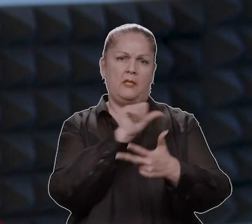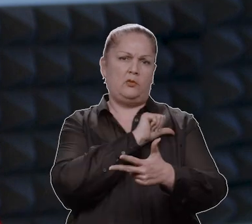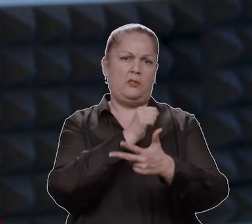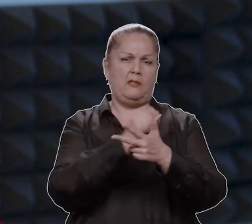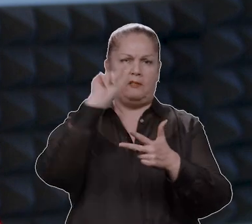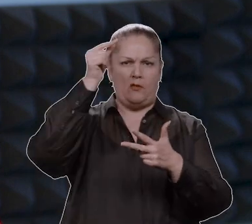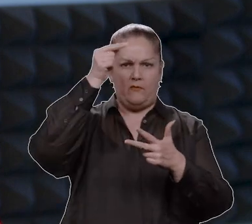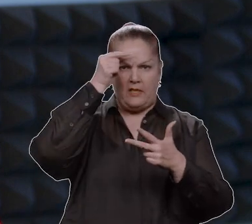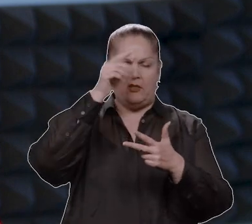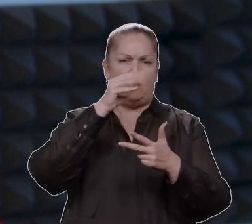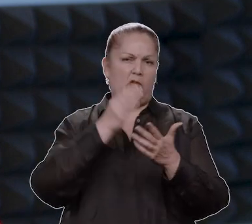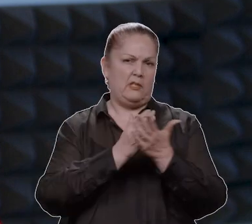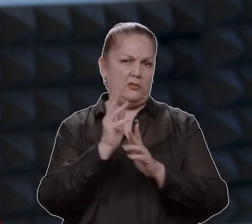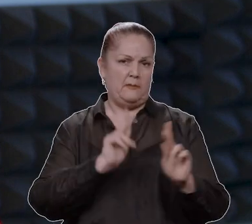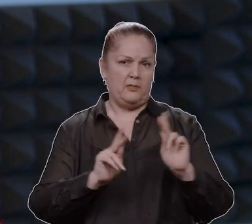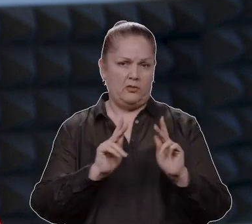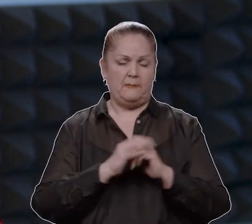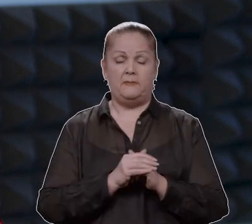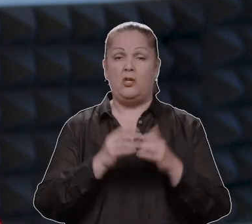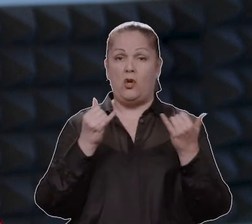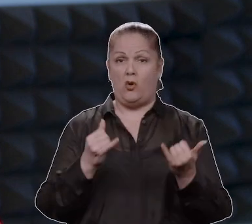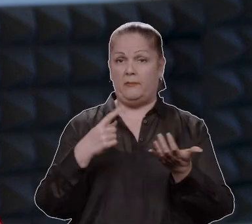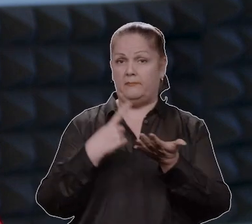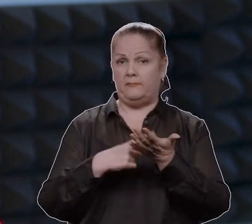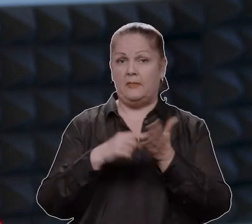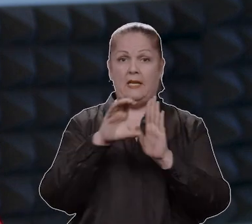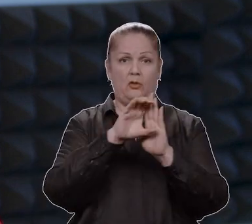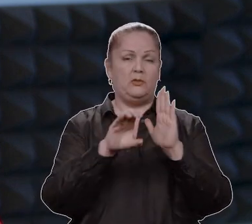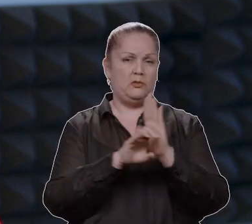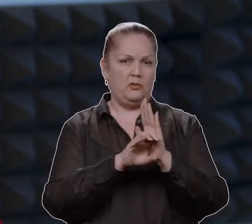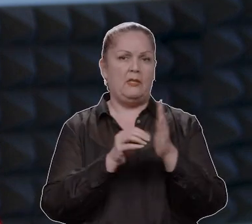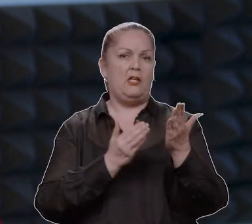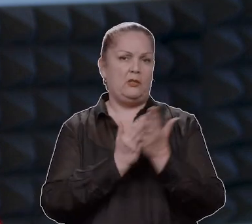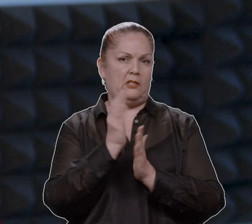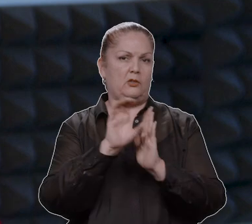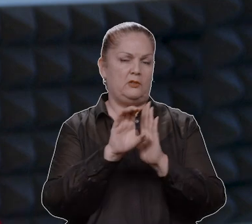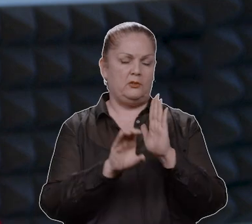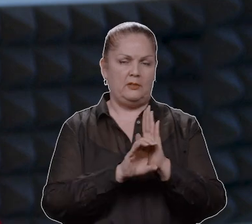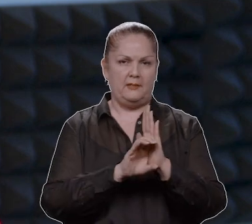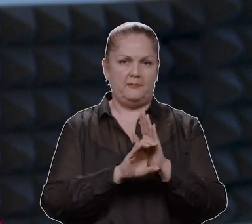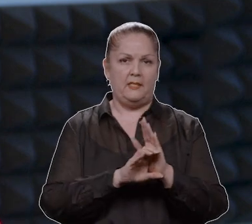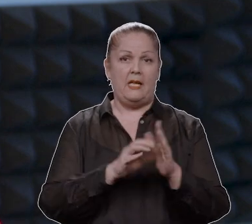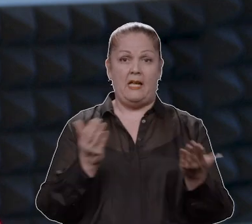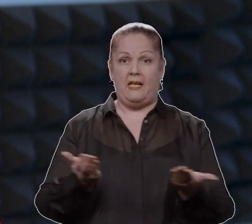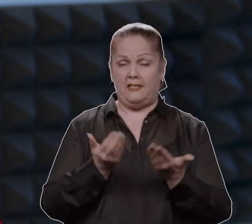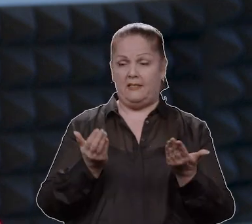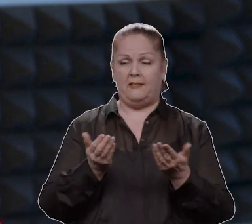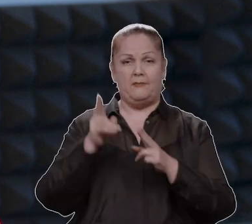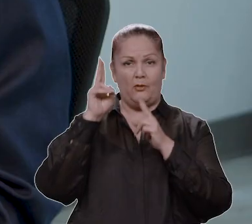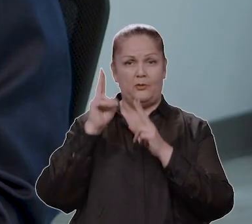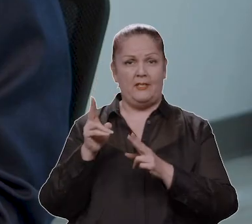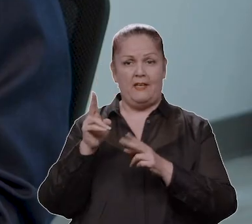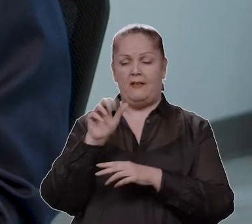de gobierno con relación a los derechos de las personas. Hoy hablaremos sobre la Constitución y los derechos constitucionales. Y para eso nos